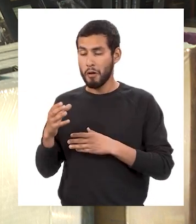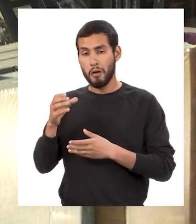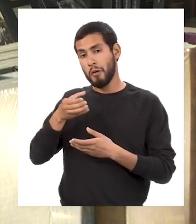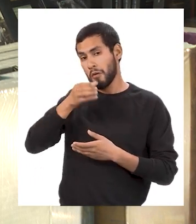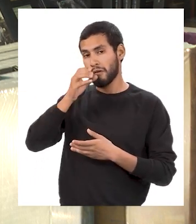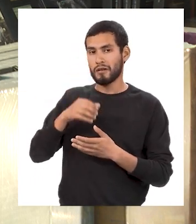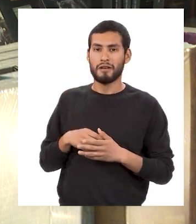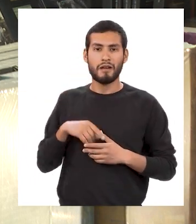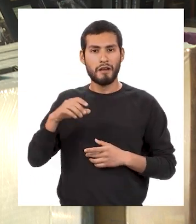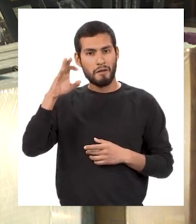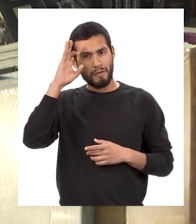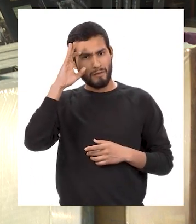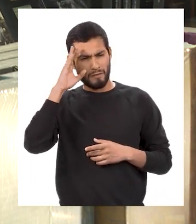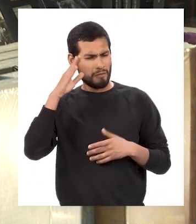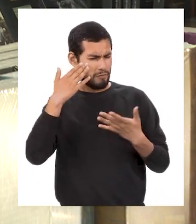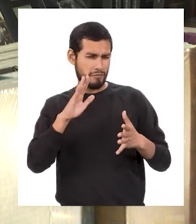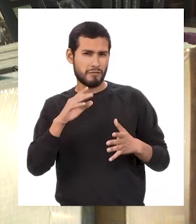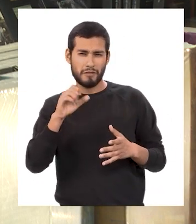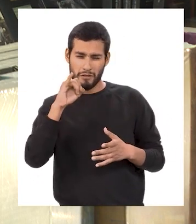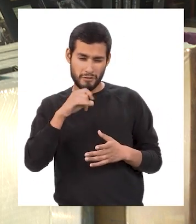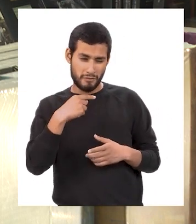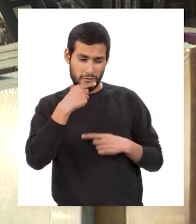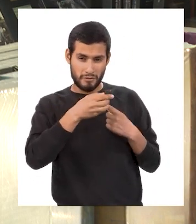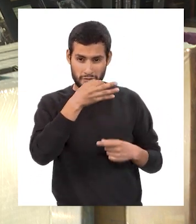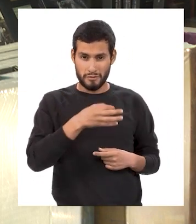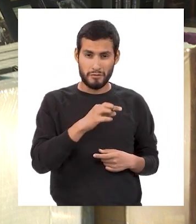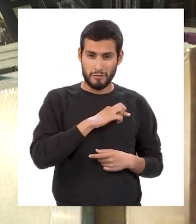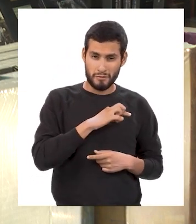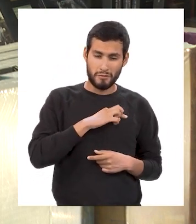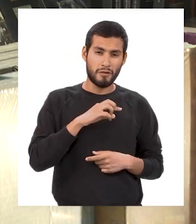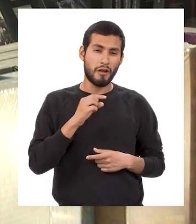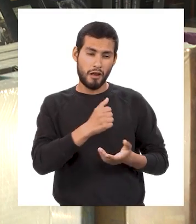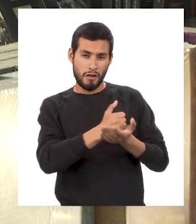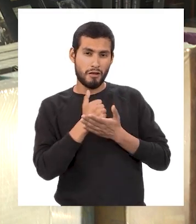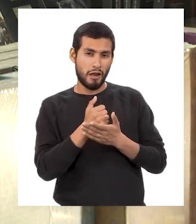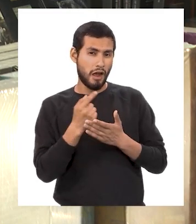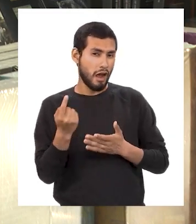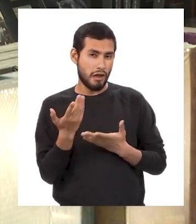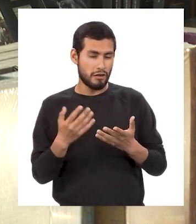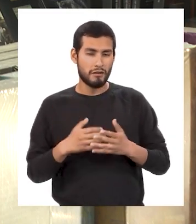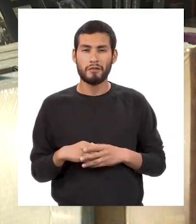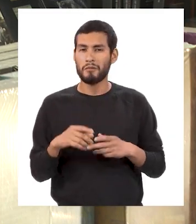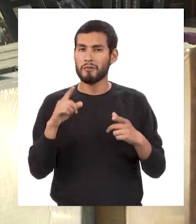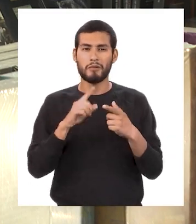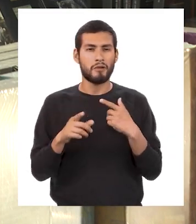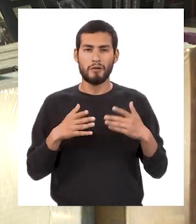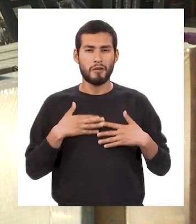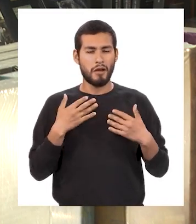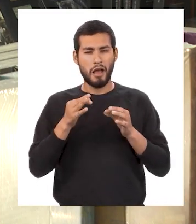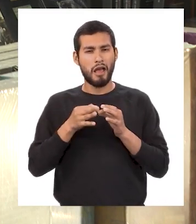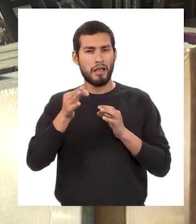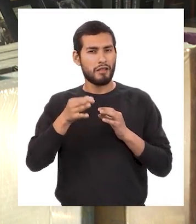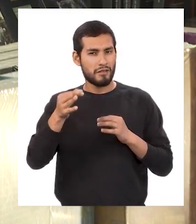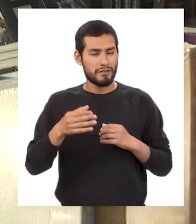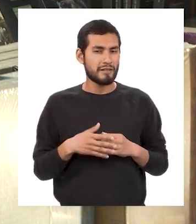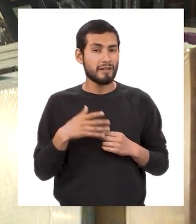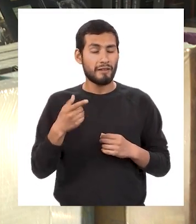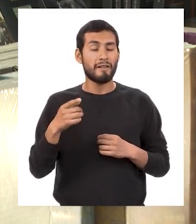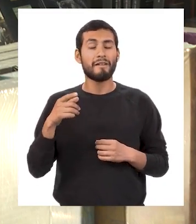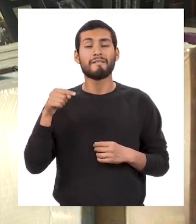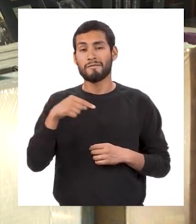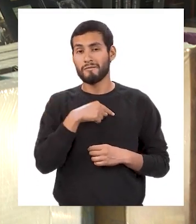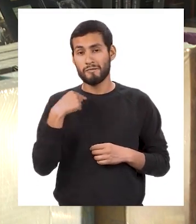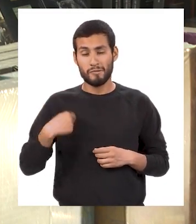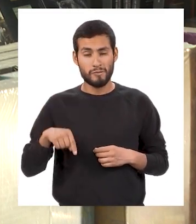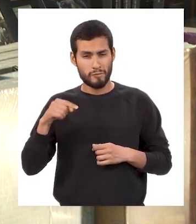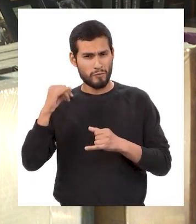una copa. Fix no estaba seguro si decirle la verdad a Passepartout lo ayudaría en algo, pero no podía esperar más, ya